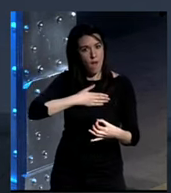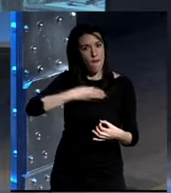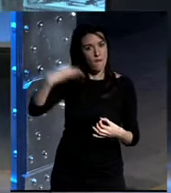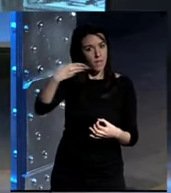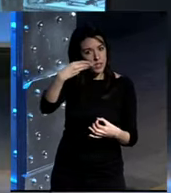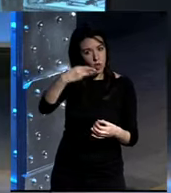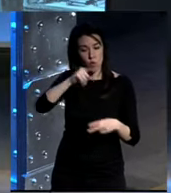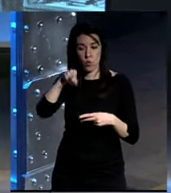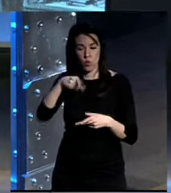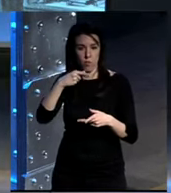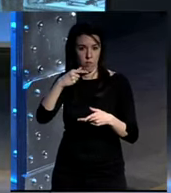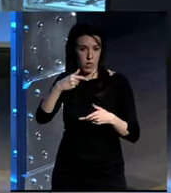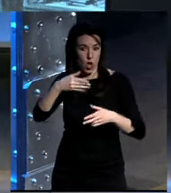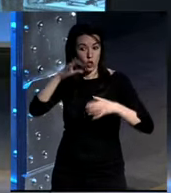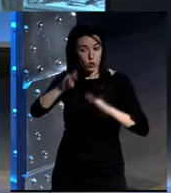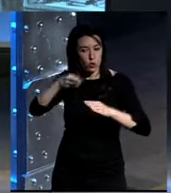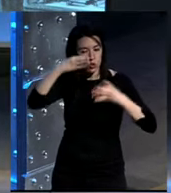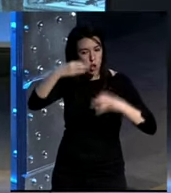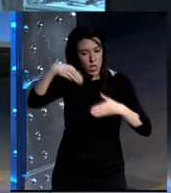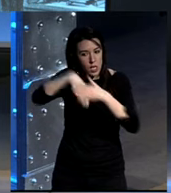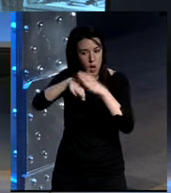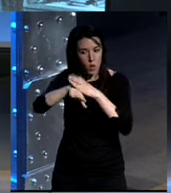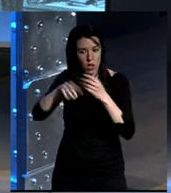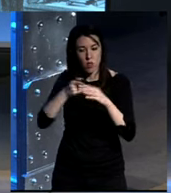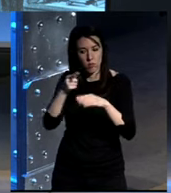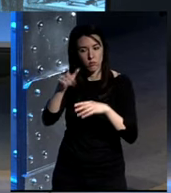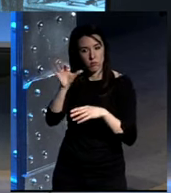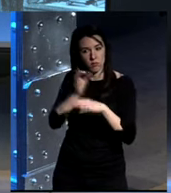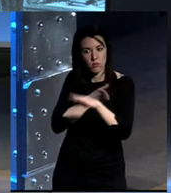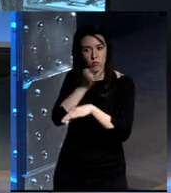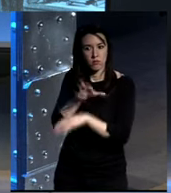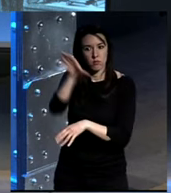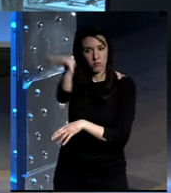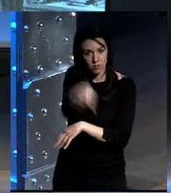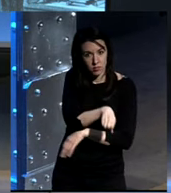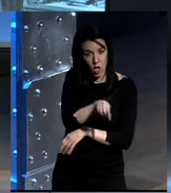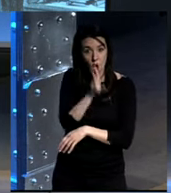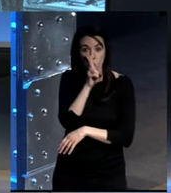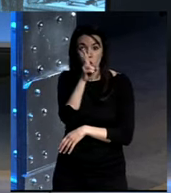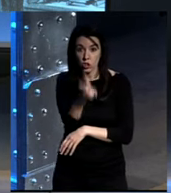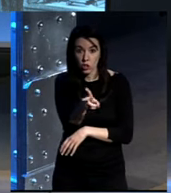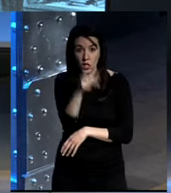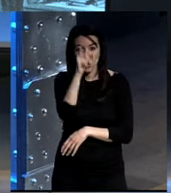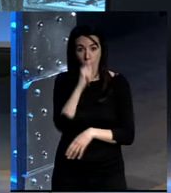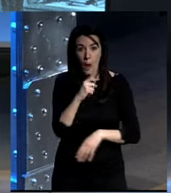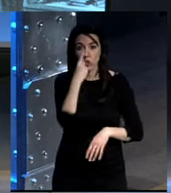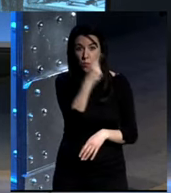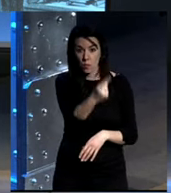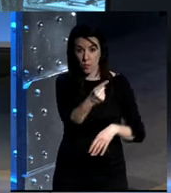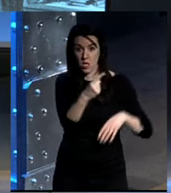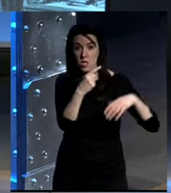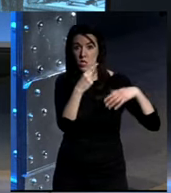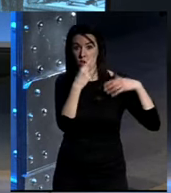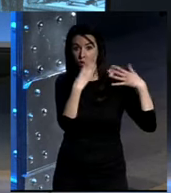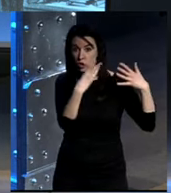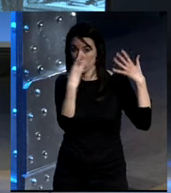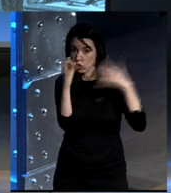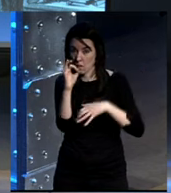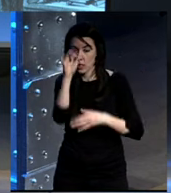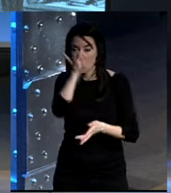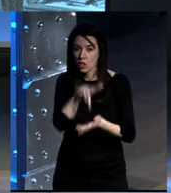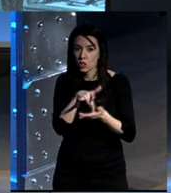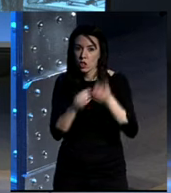Breguet, que estaba allí. Entonces, 2 años después, en 1990, se publica La